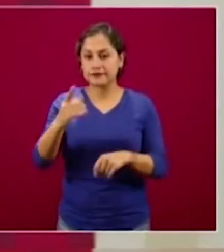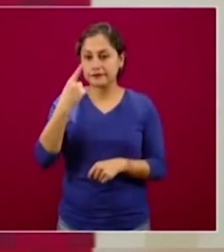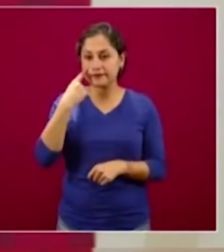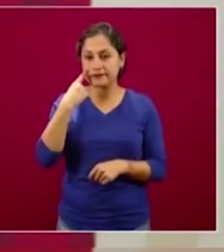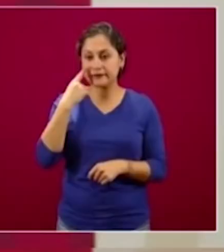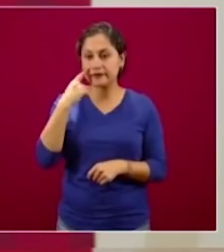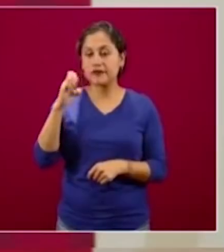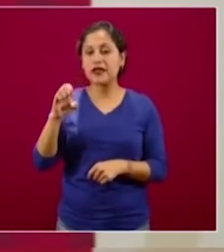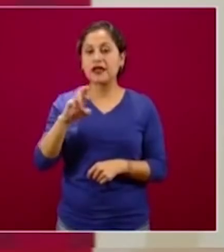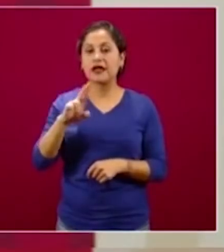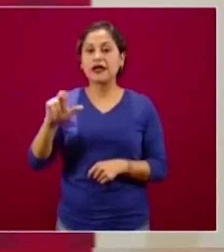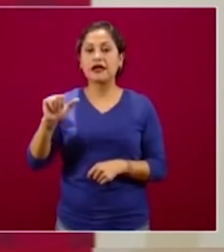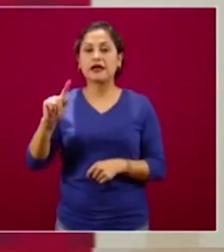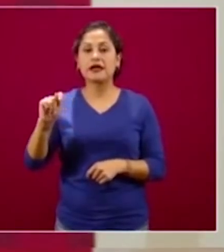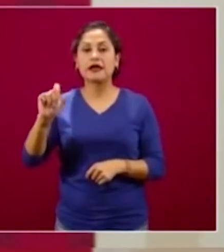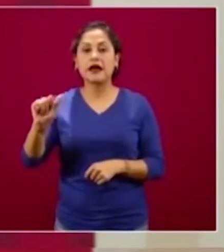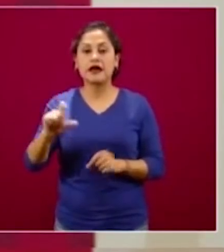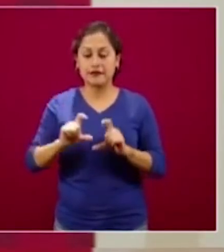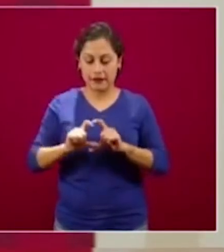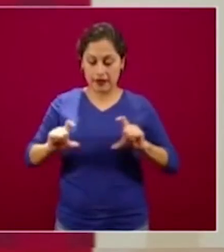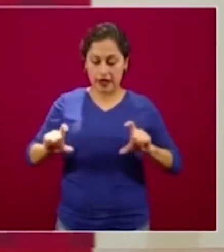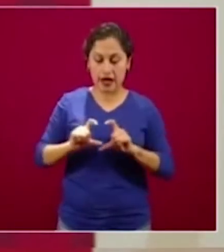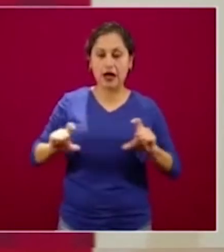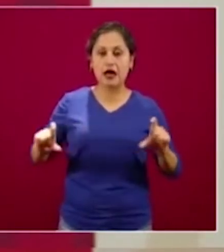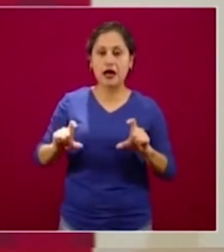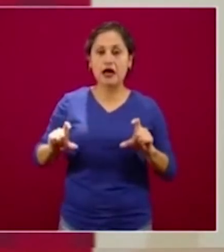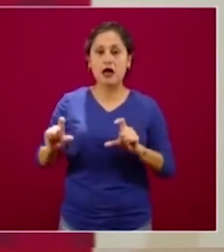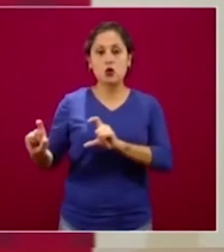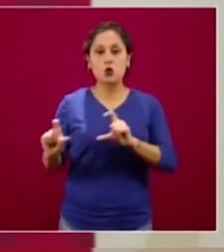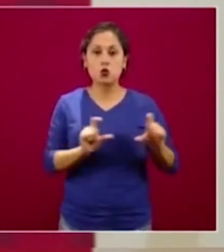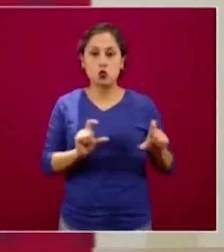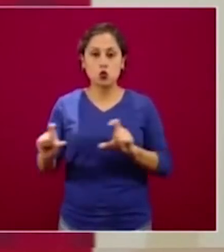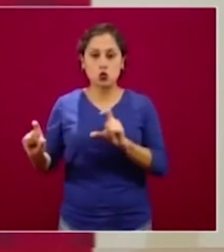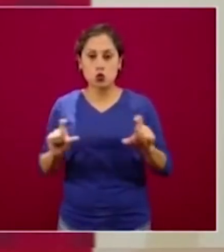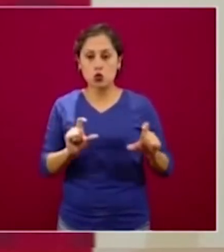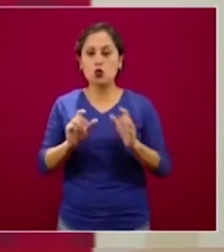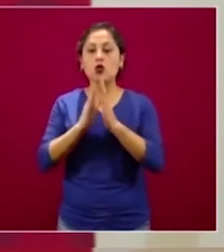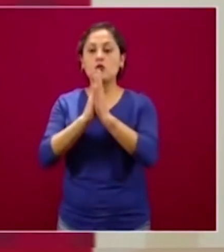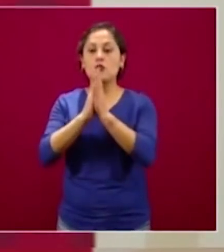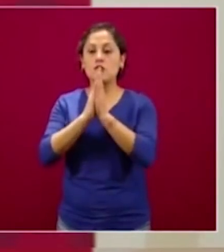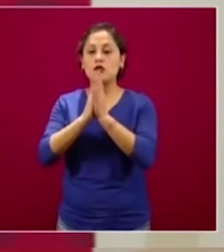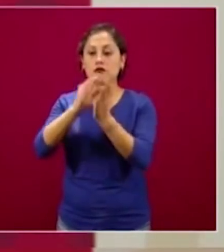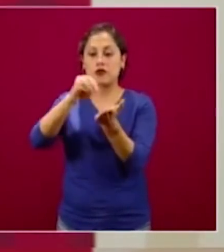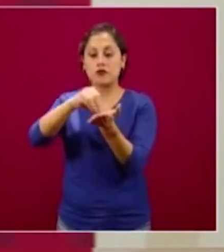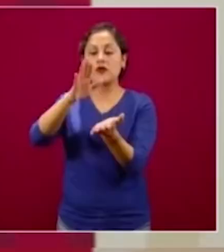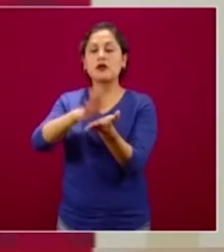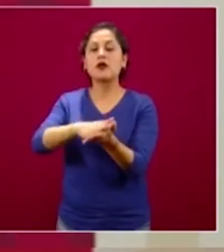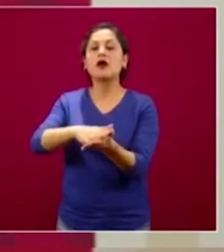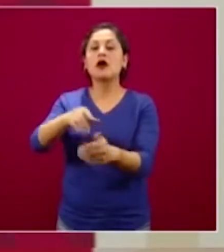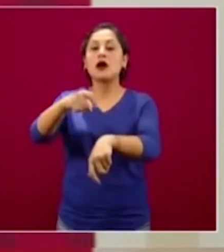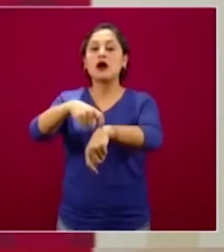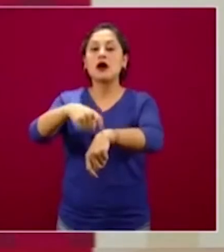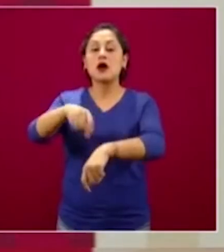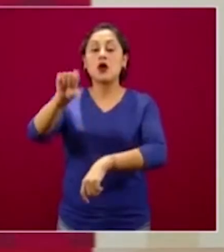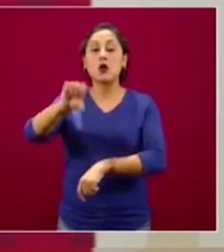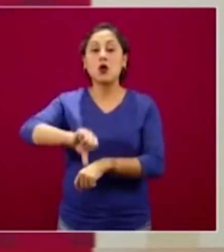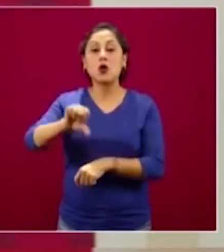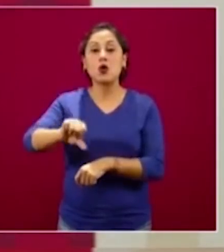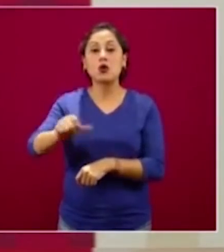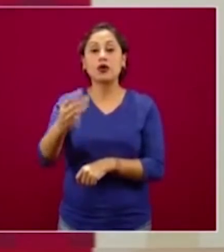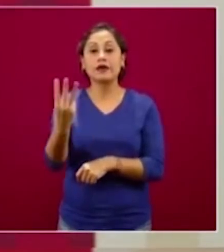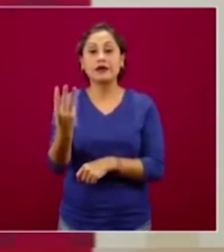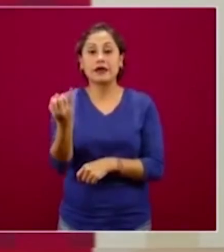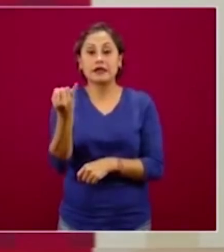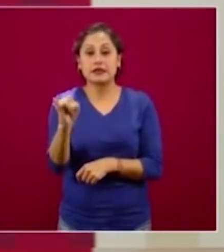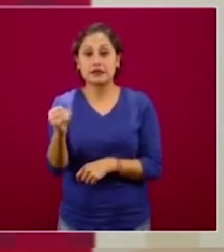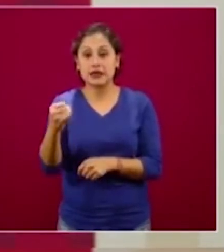errata de la etiqueta, se movió la etiqueta. Por favor, que quede registrado que hoy, 3 de junio, hay un